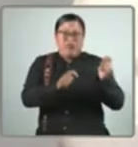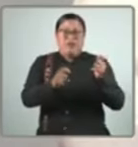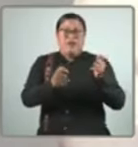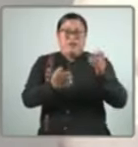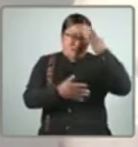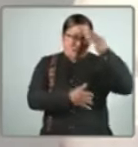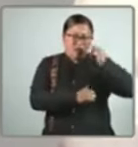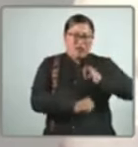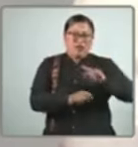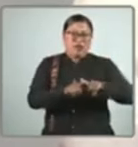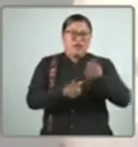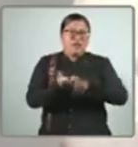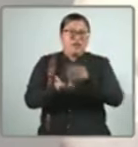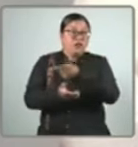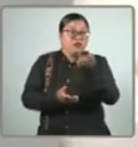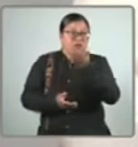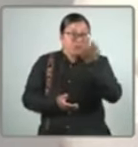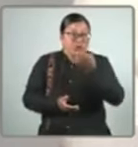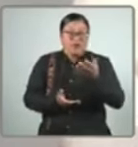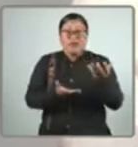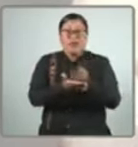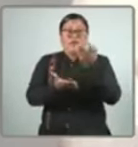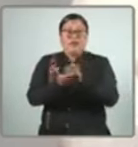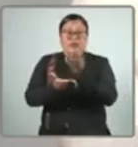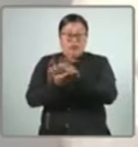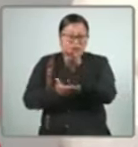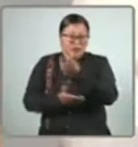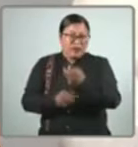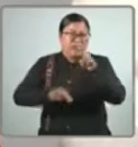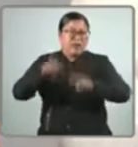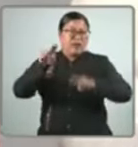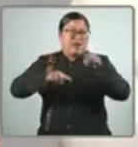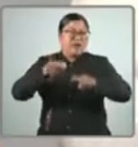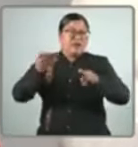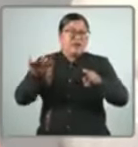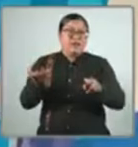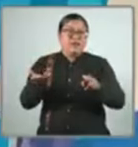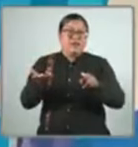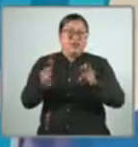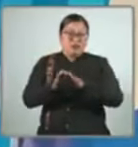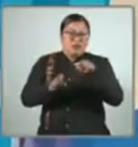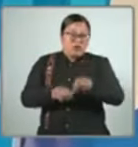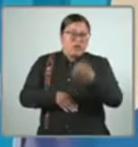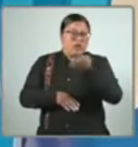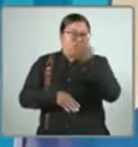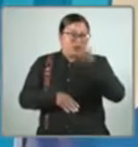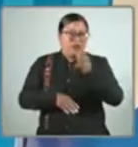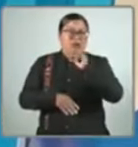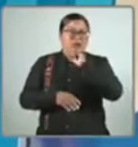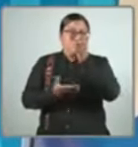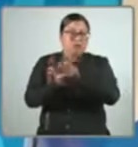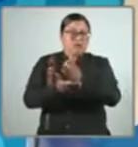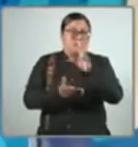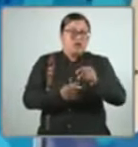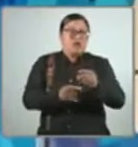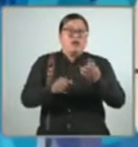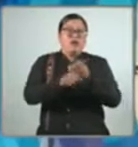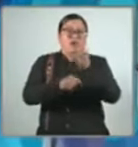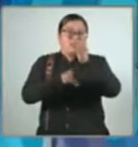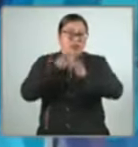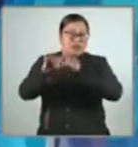alguna manera, en sus planteles y que han obtenido estos triunfos a nivel no solamente plantel, a nivel estado y a nivel